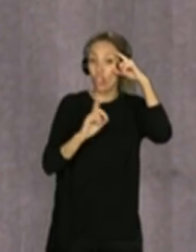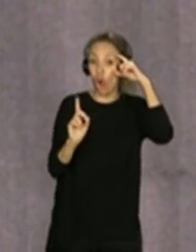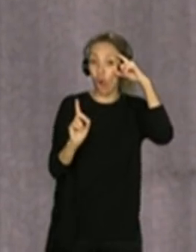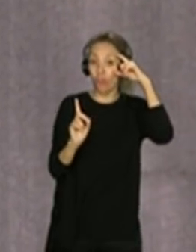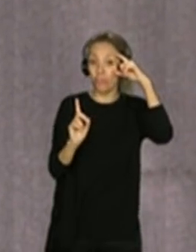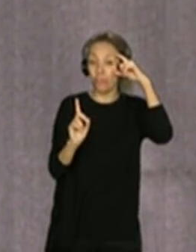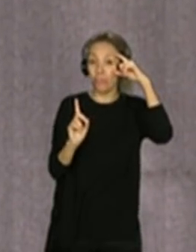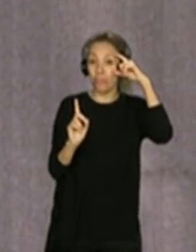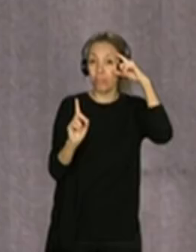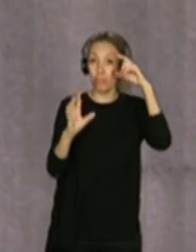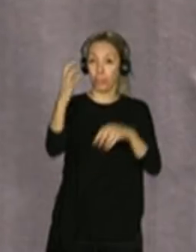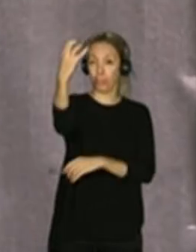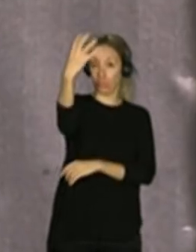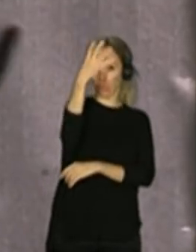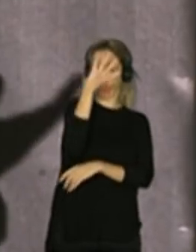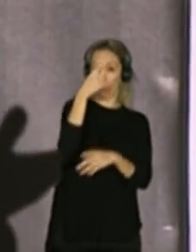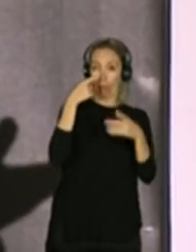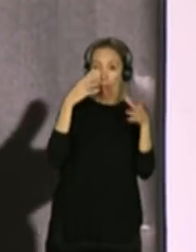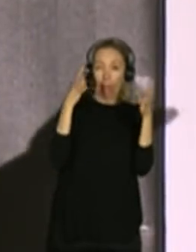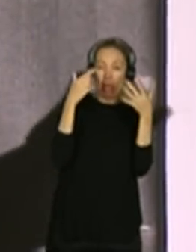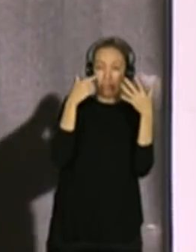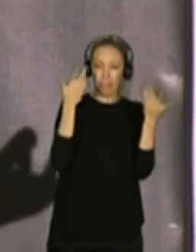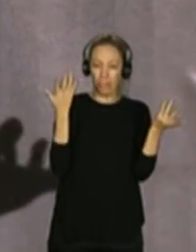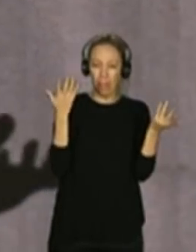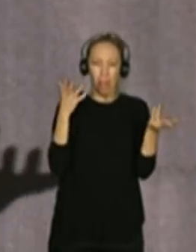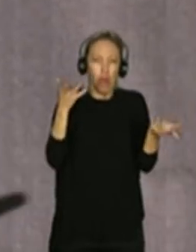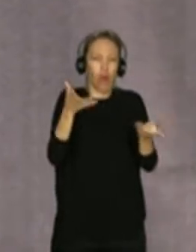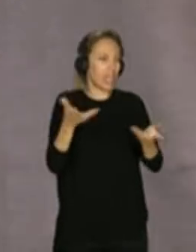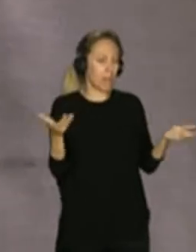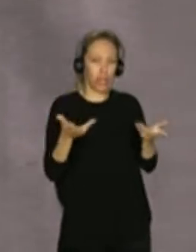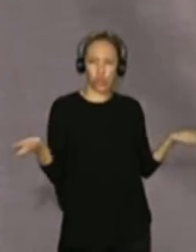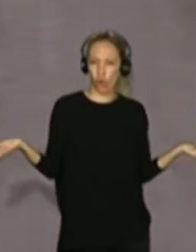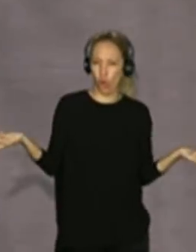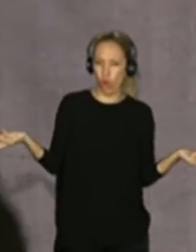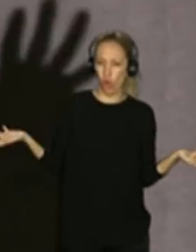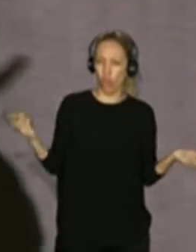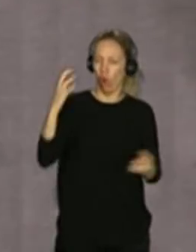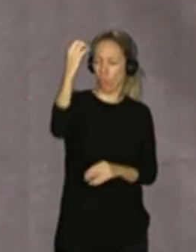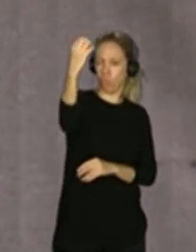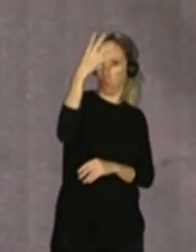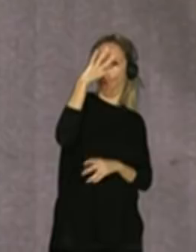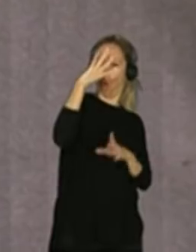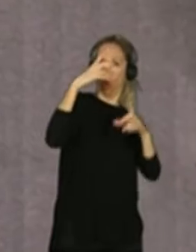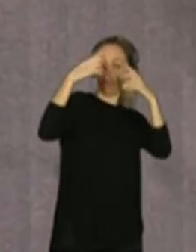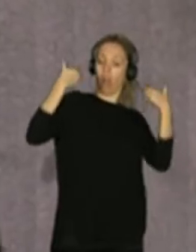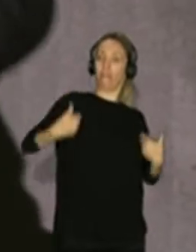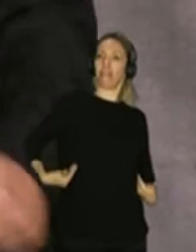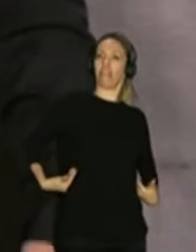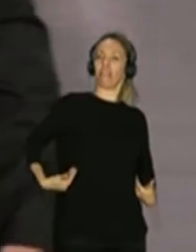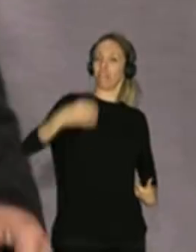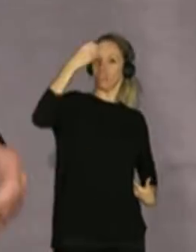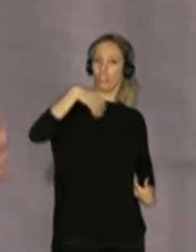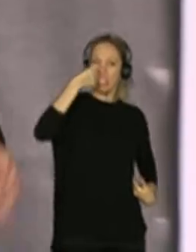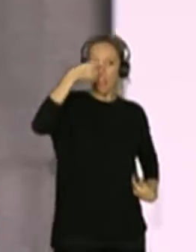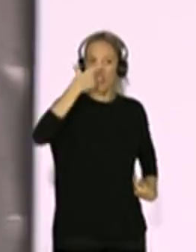me derriten la retina. ¿Pero esto qué fue? Chos, el fogonazo, a mí. ¿Ustedes saben quién